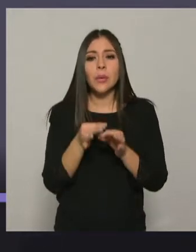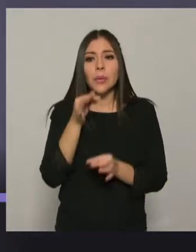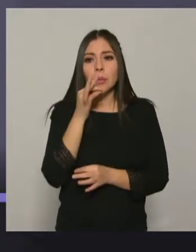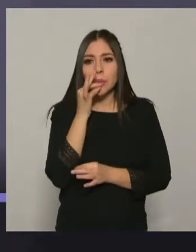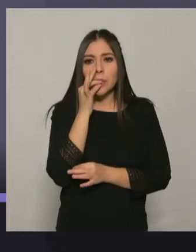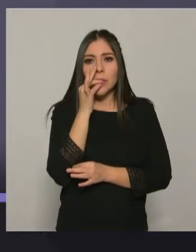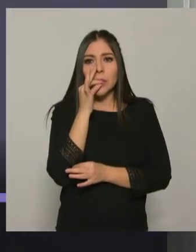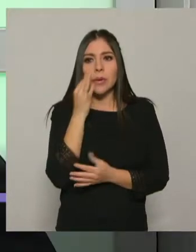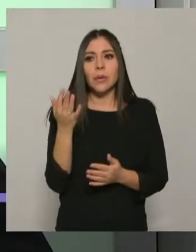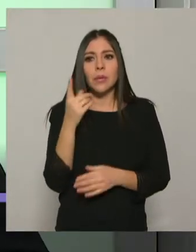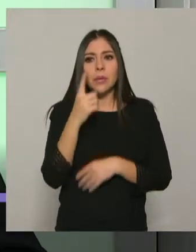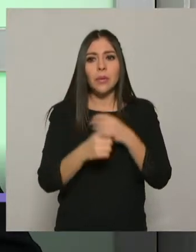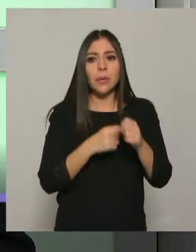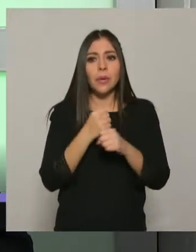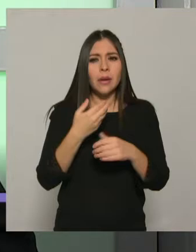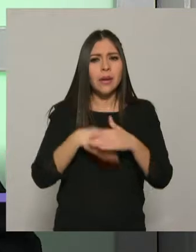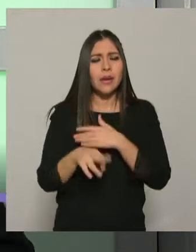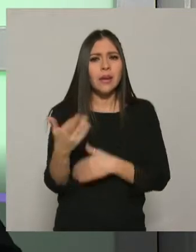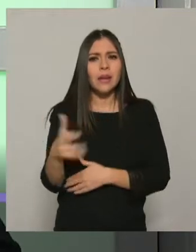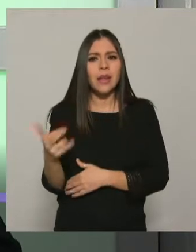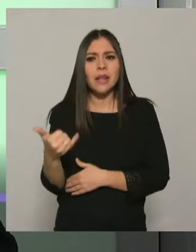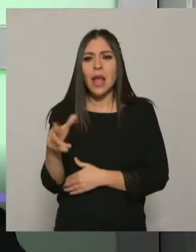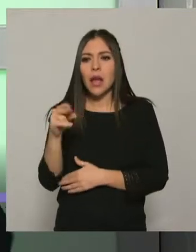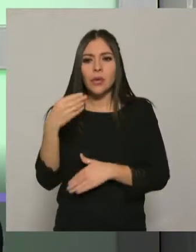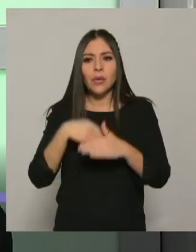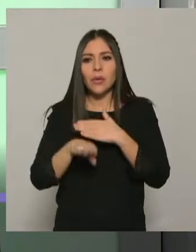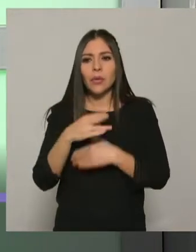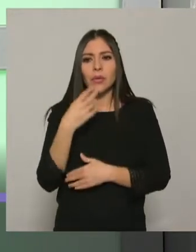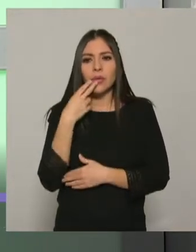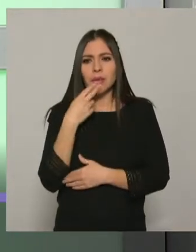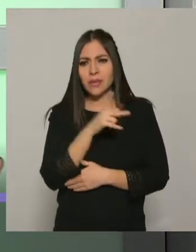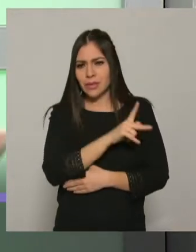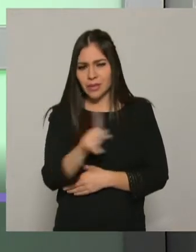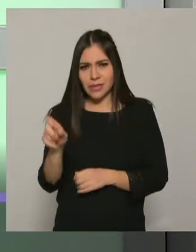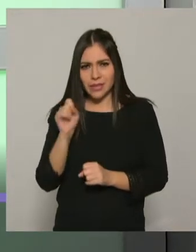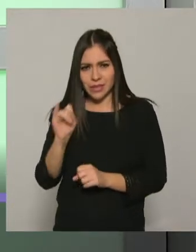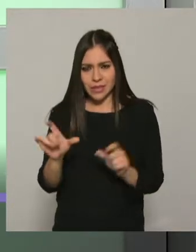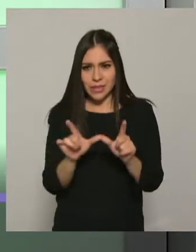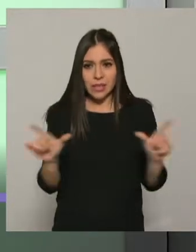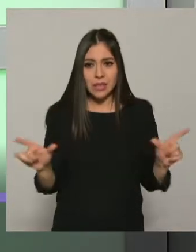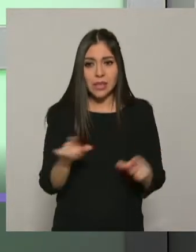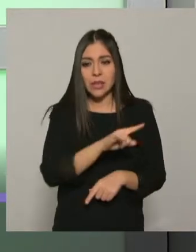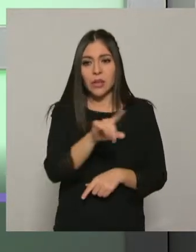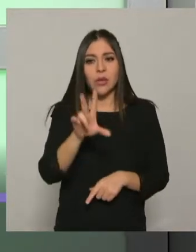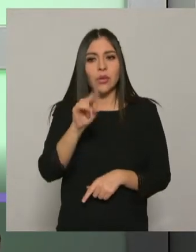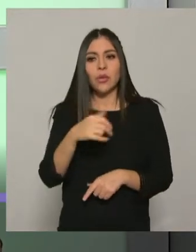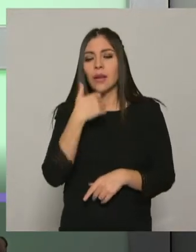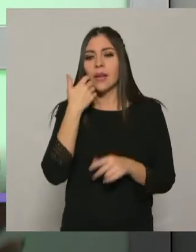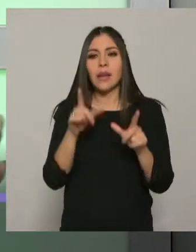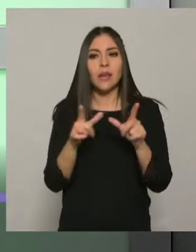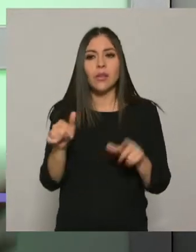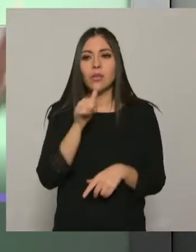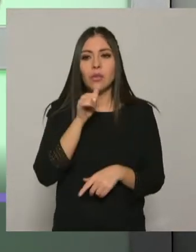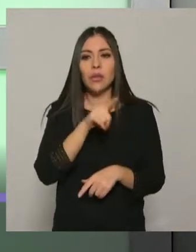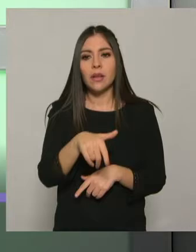un año dejamos de fumar en los restaurantes. Claro que estamos listos, los que no están listos son ellos, porque no quieren perder el privilegio de estar sometiendo